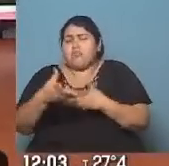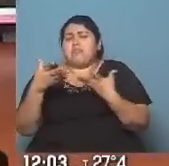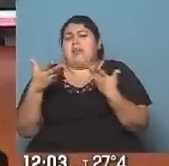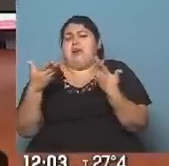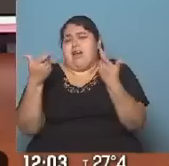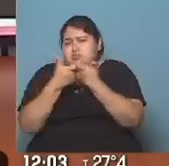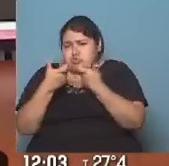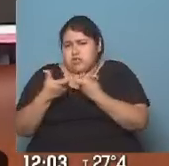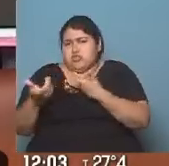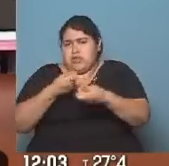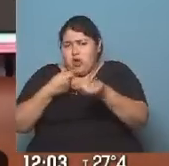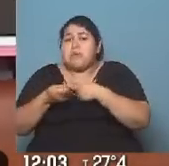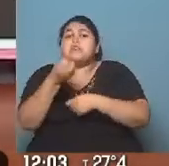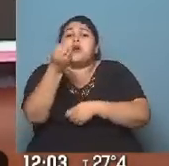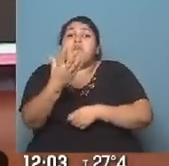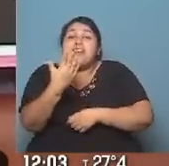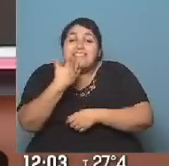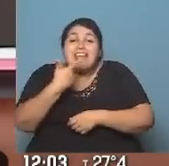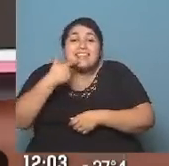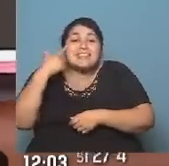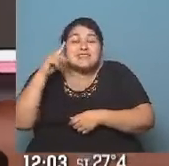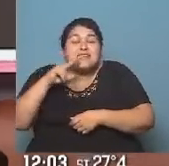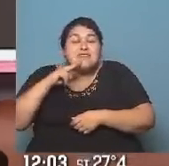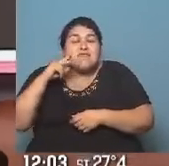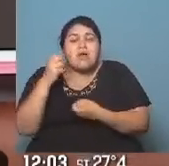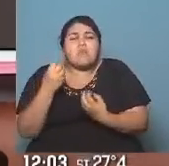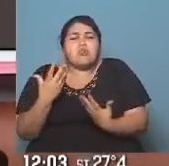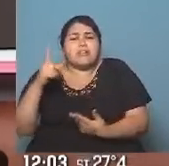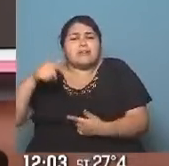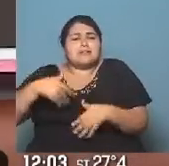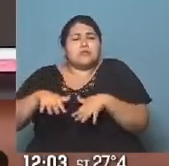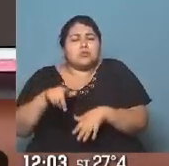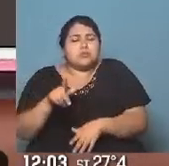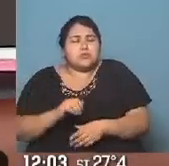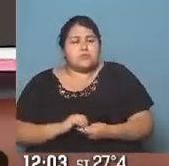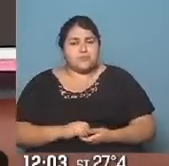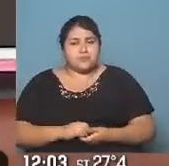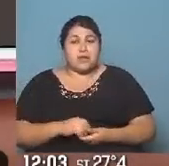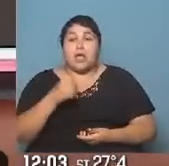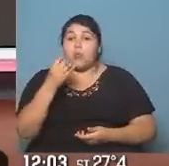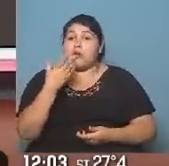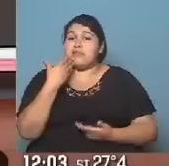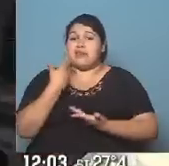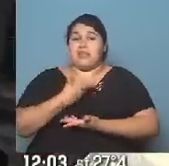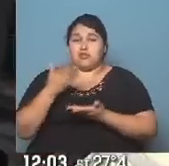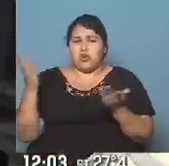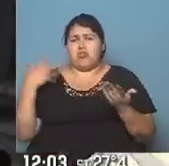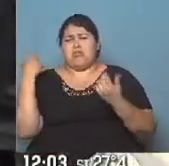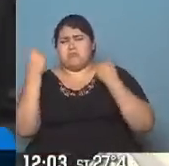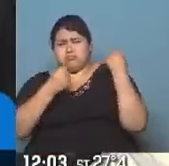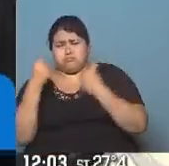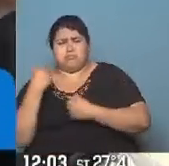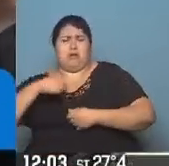Silvia, primero buenas tardes. Contanos qué sucedió, por qué. ¿Qué tal, Mavi? Muy buenas tardes para todos. Hubo palos, trompadas y